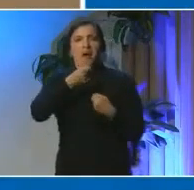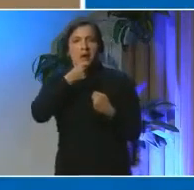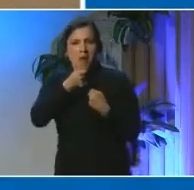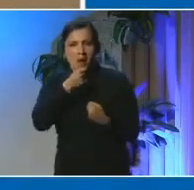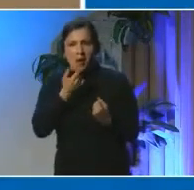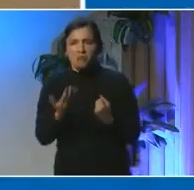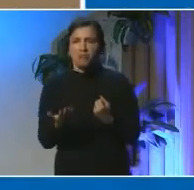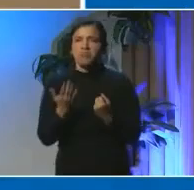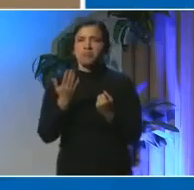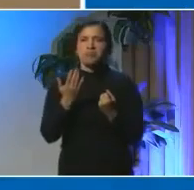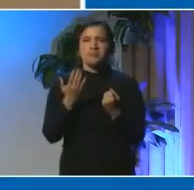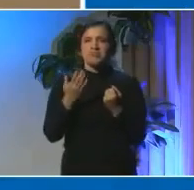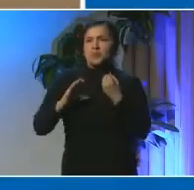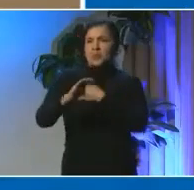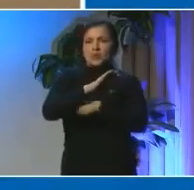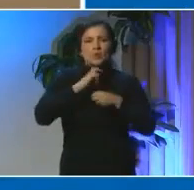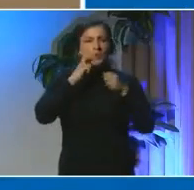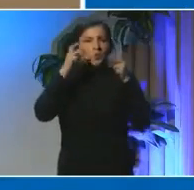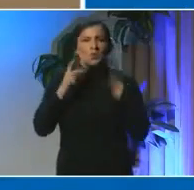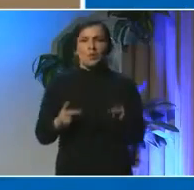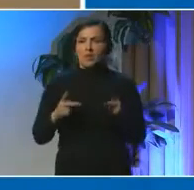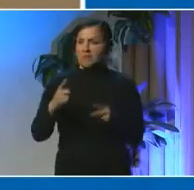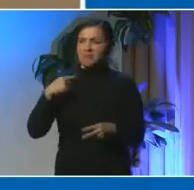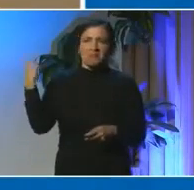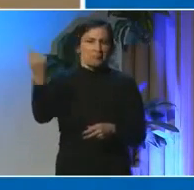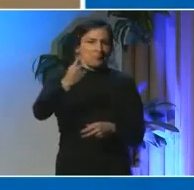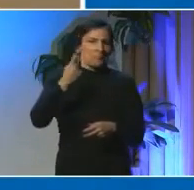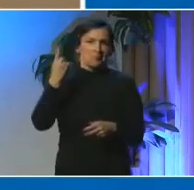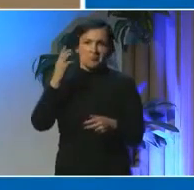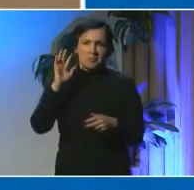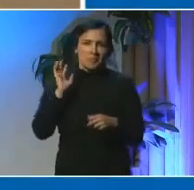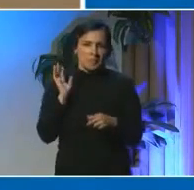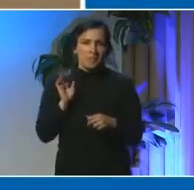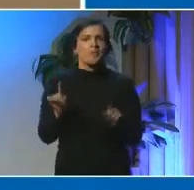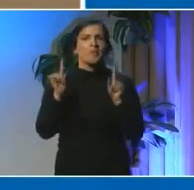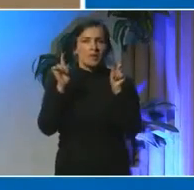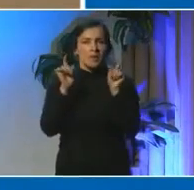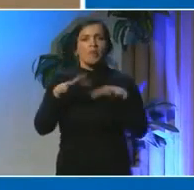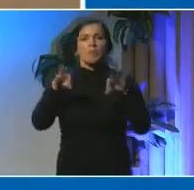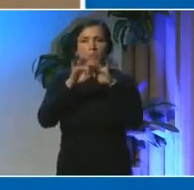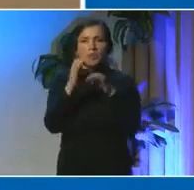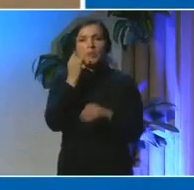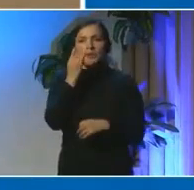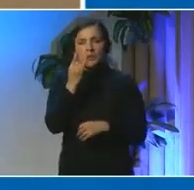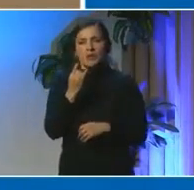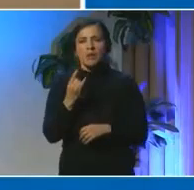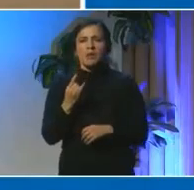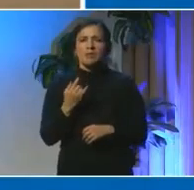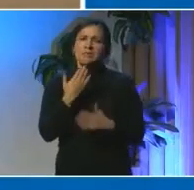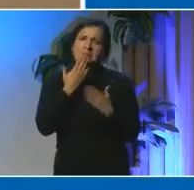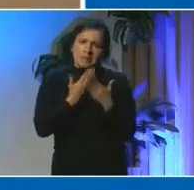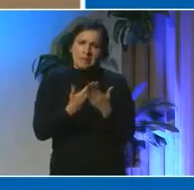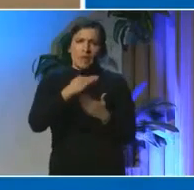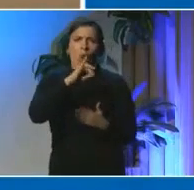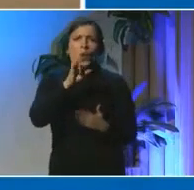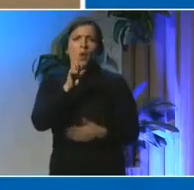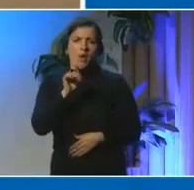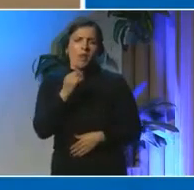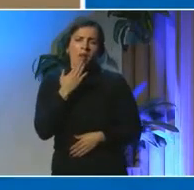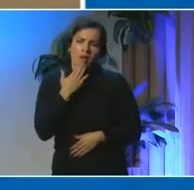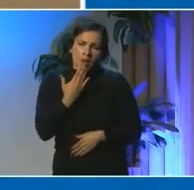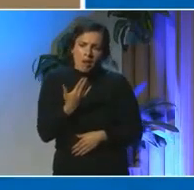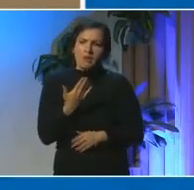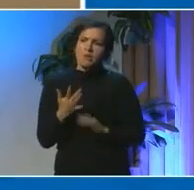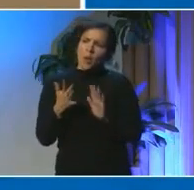ciudadanía en general Eh entonces es un tema muy muy muy valioso entonces Mil gracias Juliana por por por darnos como